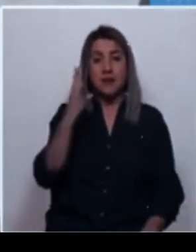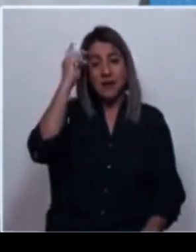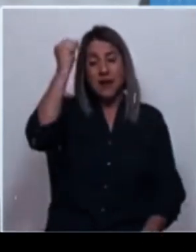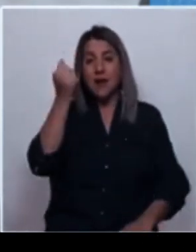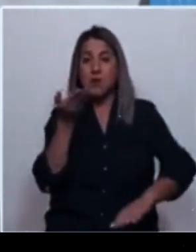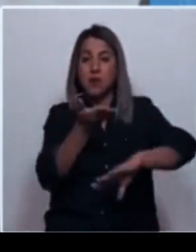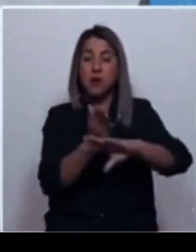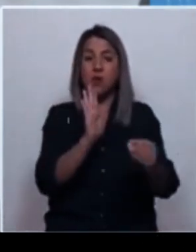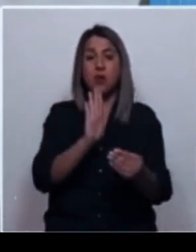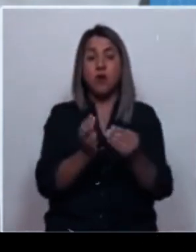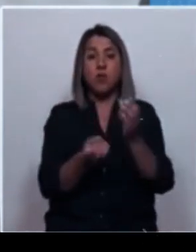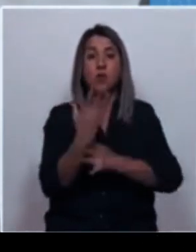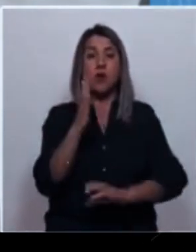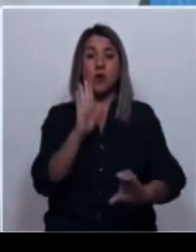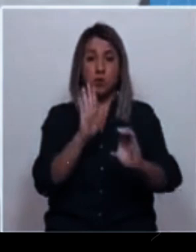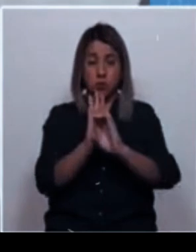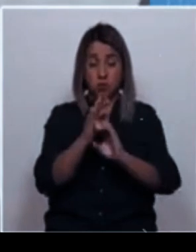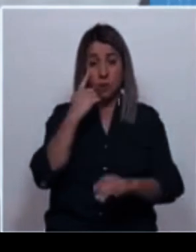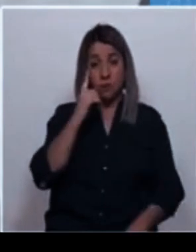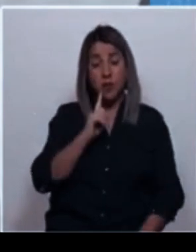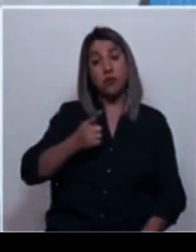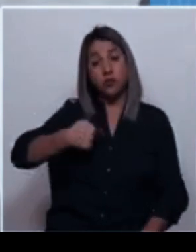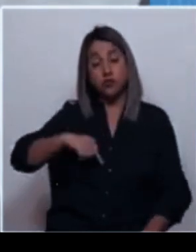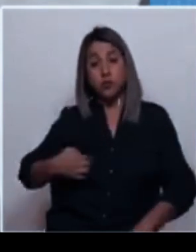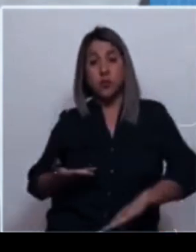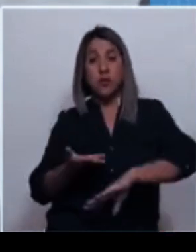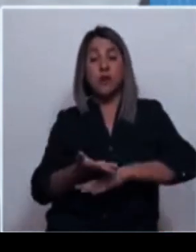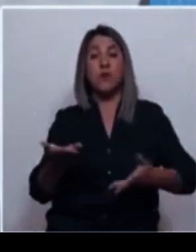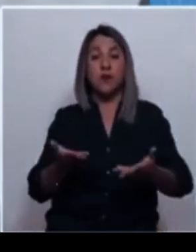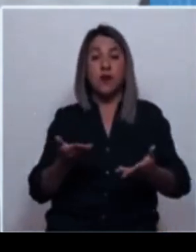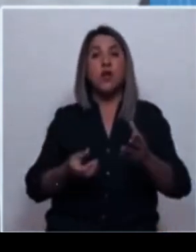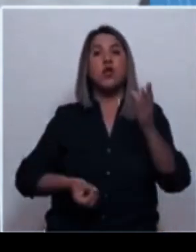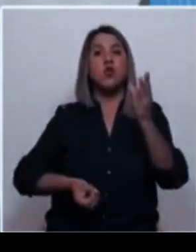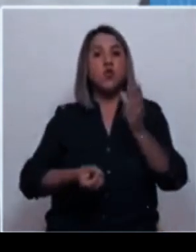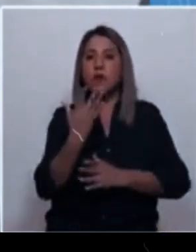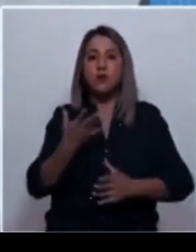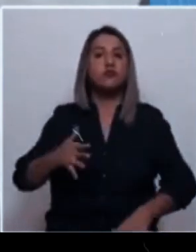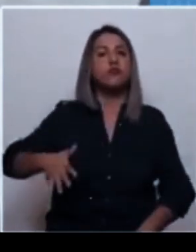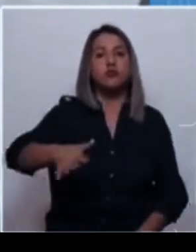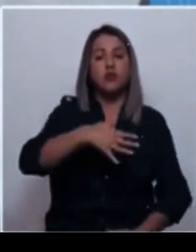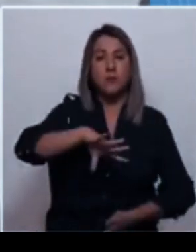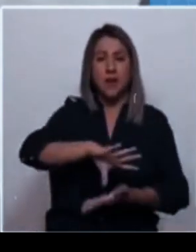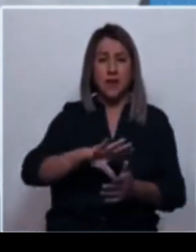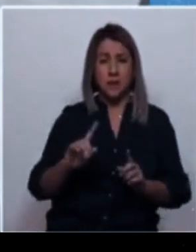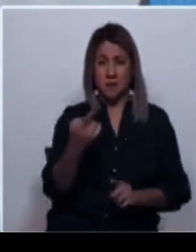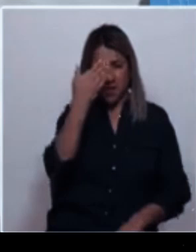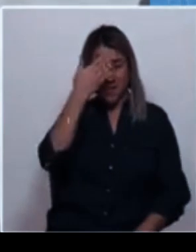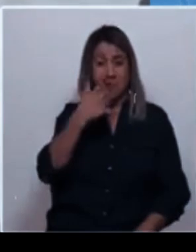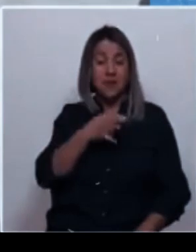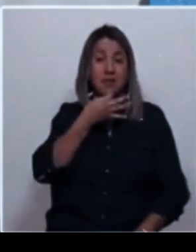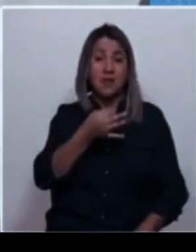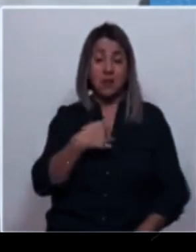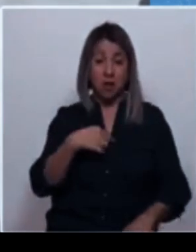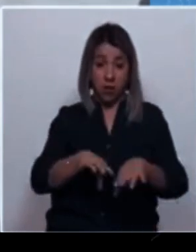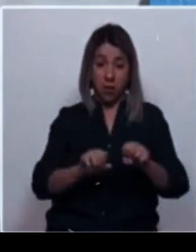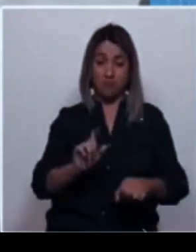en una nueva constitución pero creo que lo que estamos proponiendo es una refundación del país lo dije el primer día no estoy de acuerdo